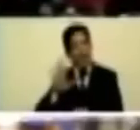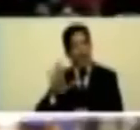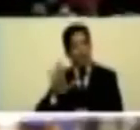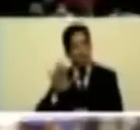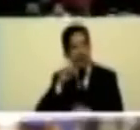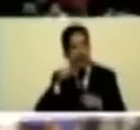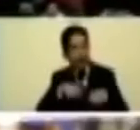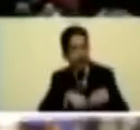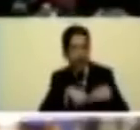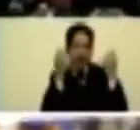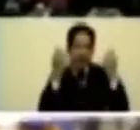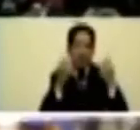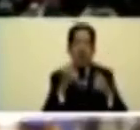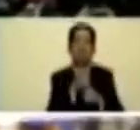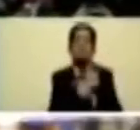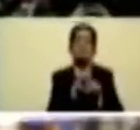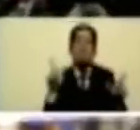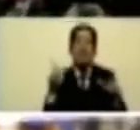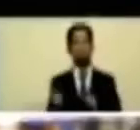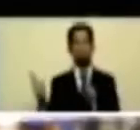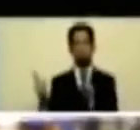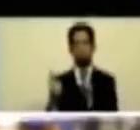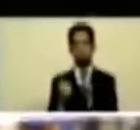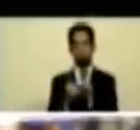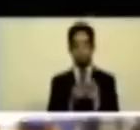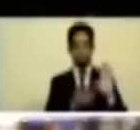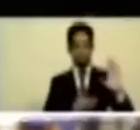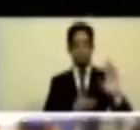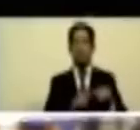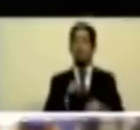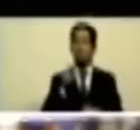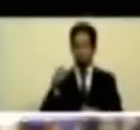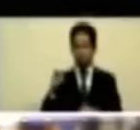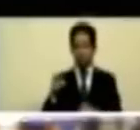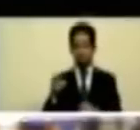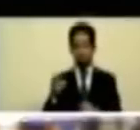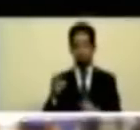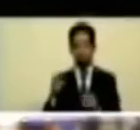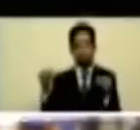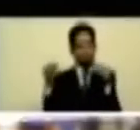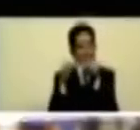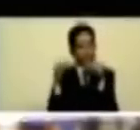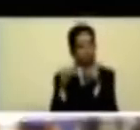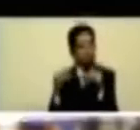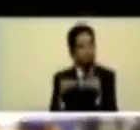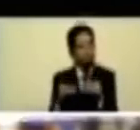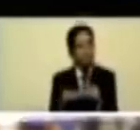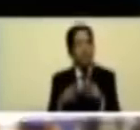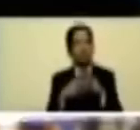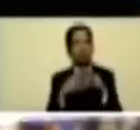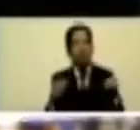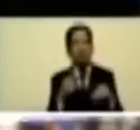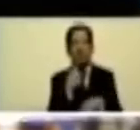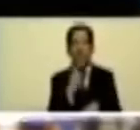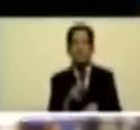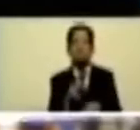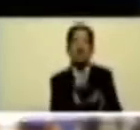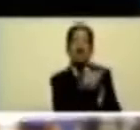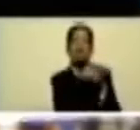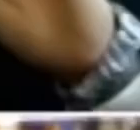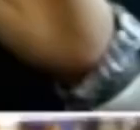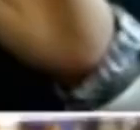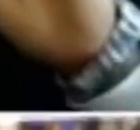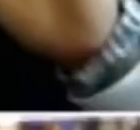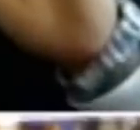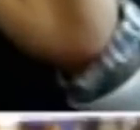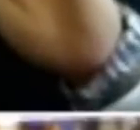a un torpedo debajo de la línea de flotación de un navío. En este caso, bajo la línea de flotación de la cúpula militar corrupta que